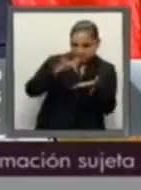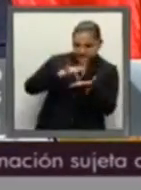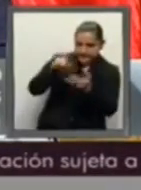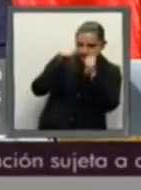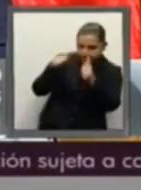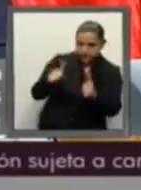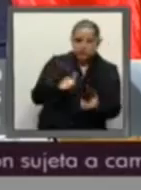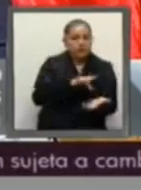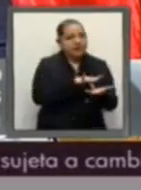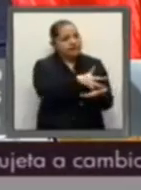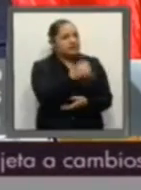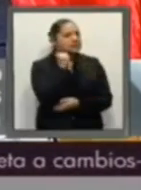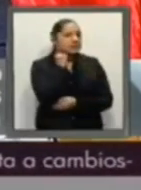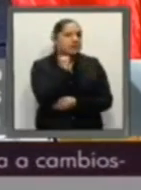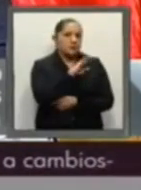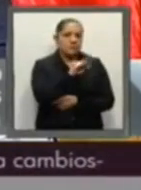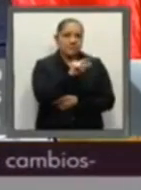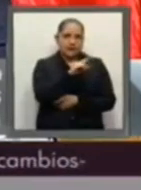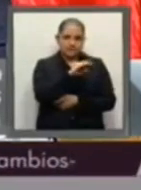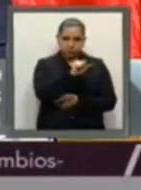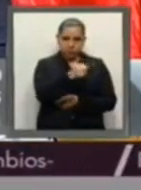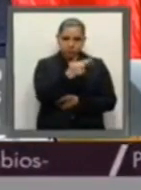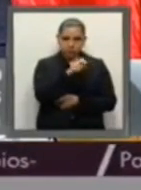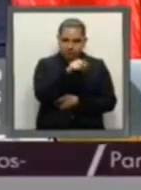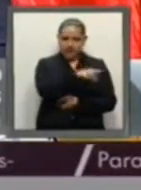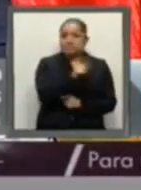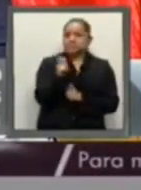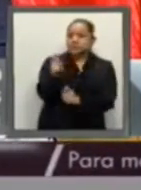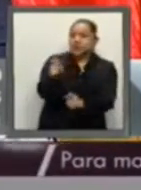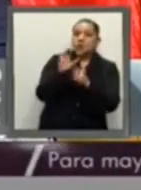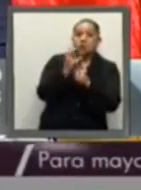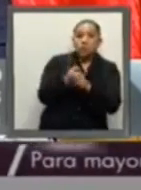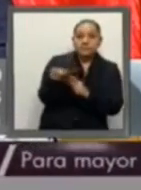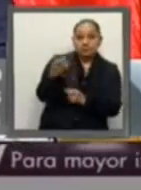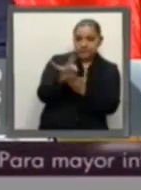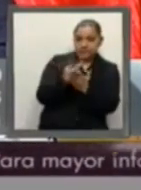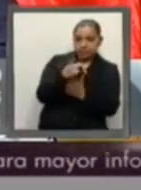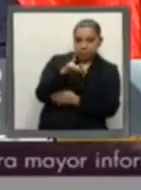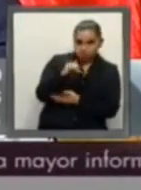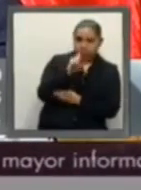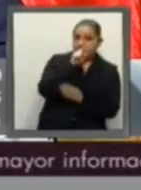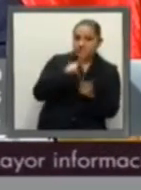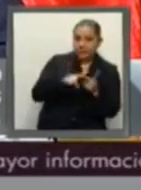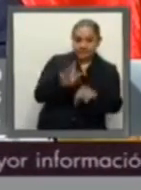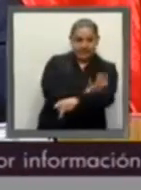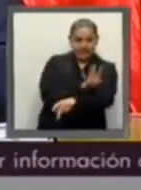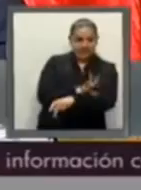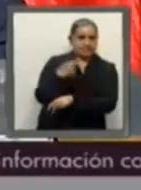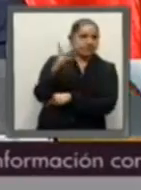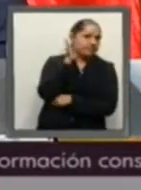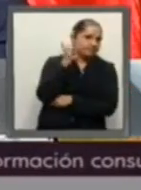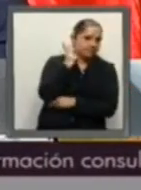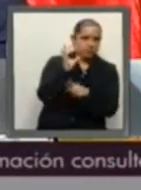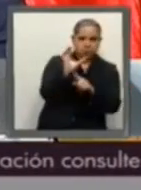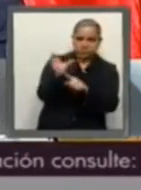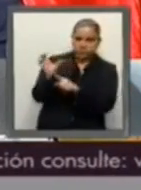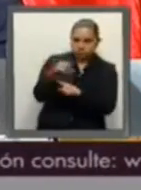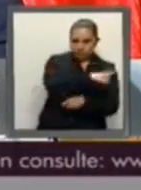la iniciativa turnada a las comisiones unidas de hacienda y crédito público y de energía de la cámara de diputados